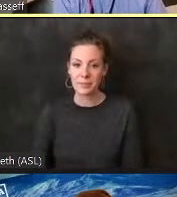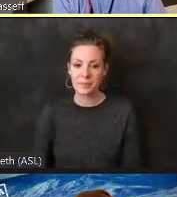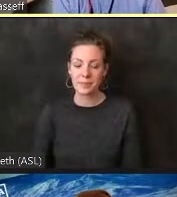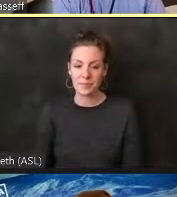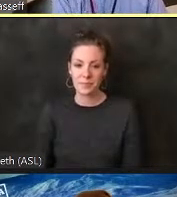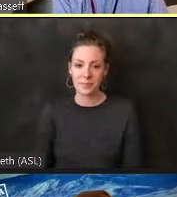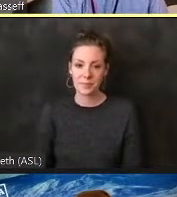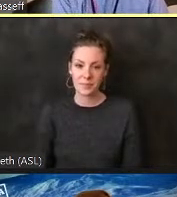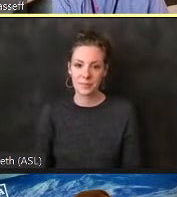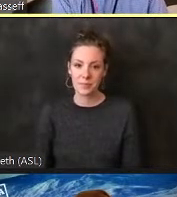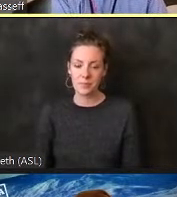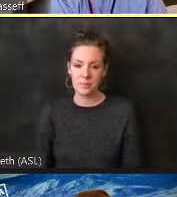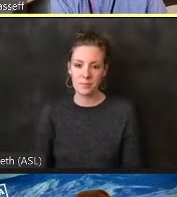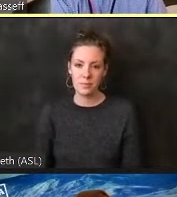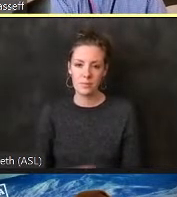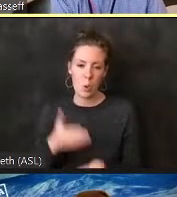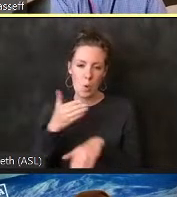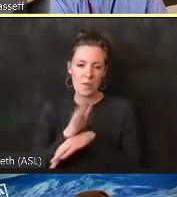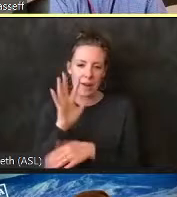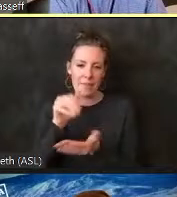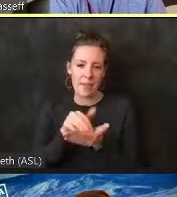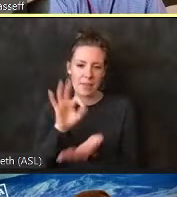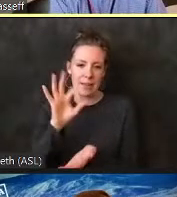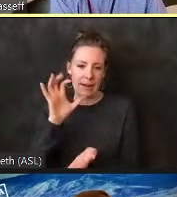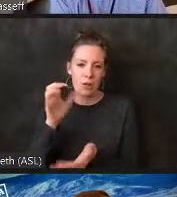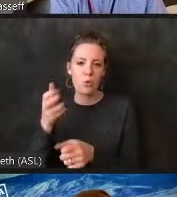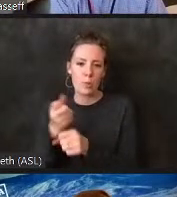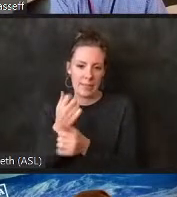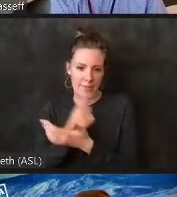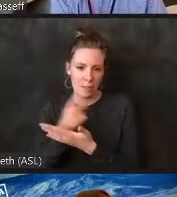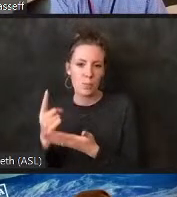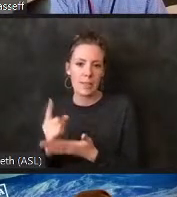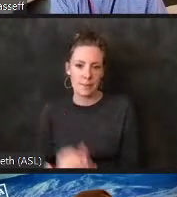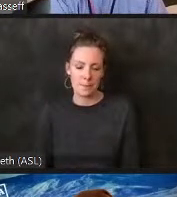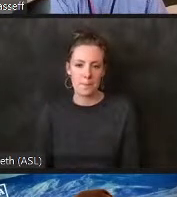para el condado de salud. Okay.